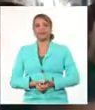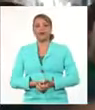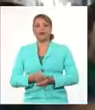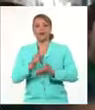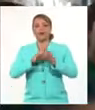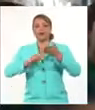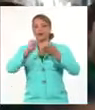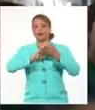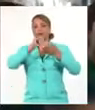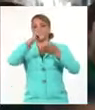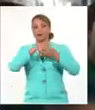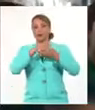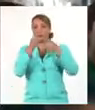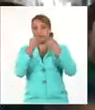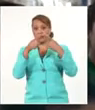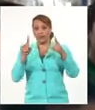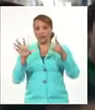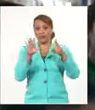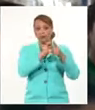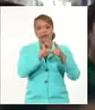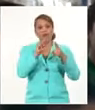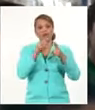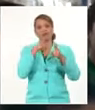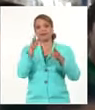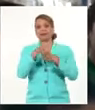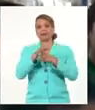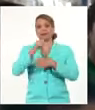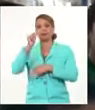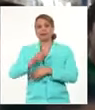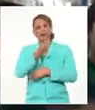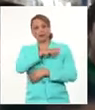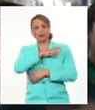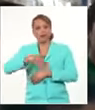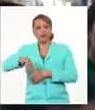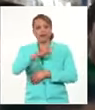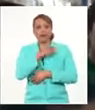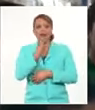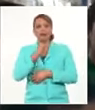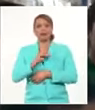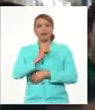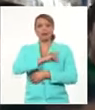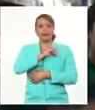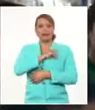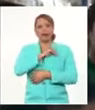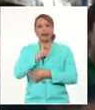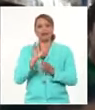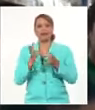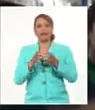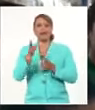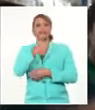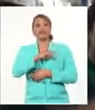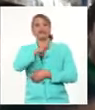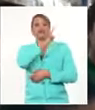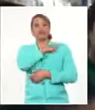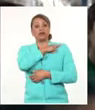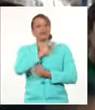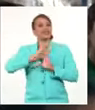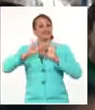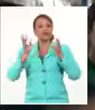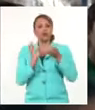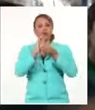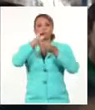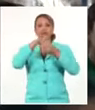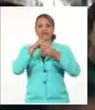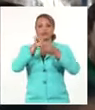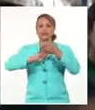representados delegados de circunscripción, gente de pueblo, nuestros dirigentes de primer nivel, y eso es importante, que